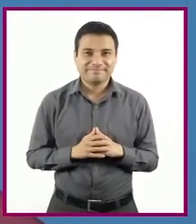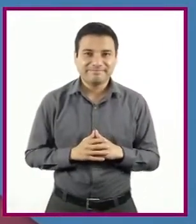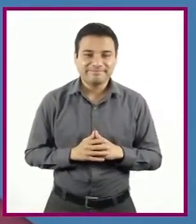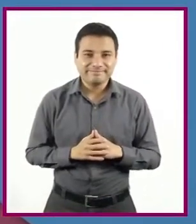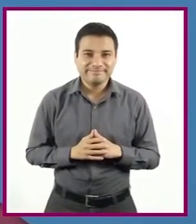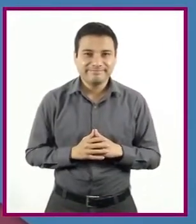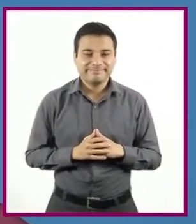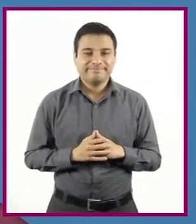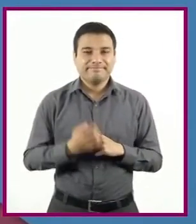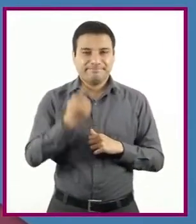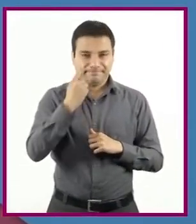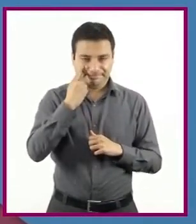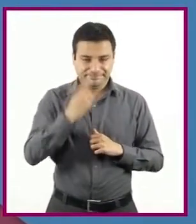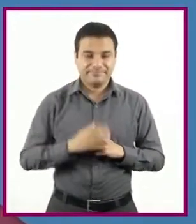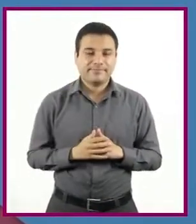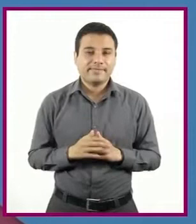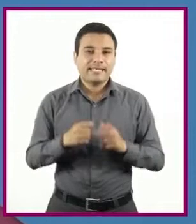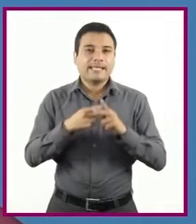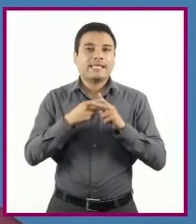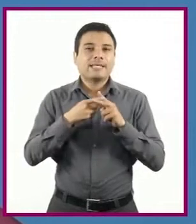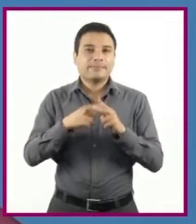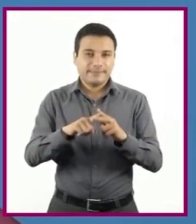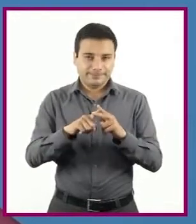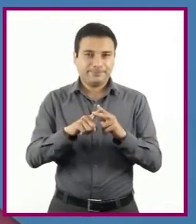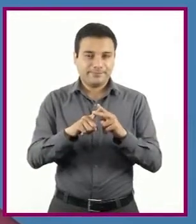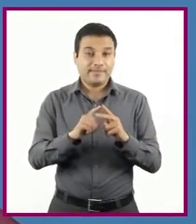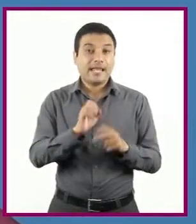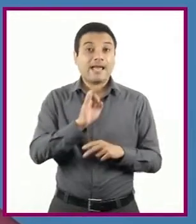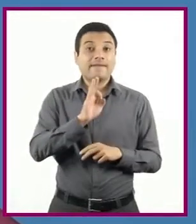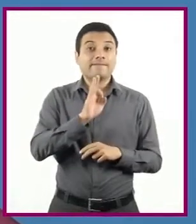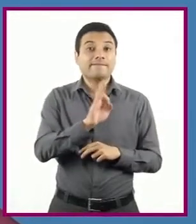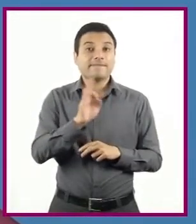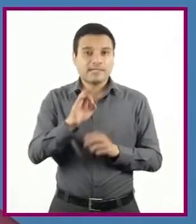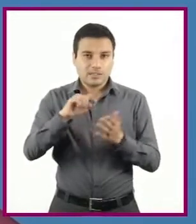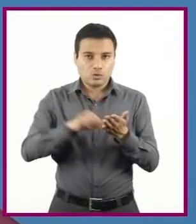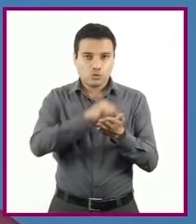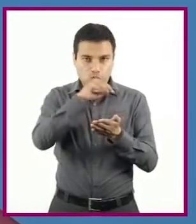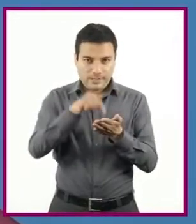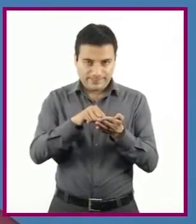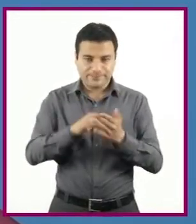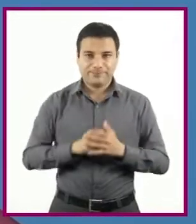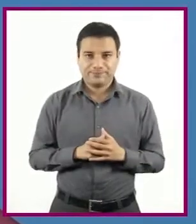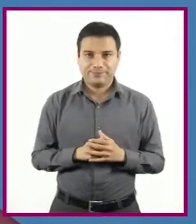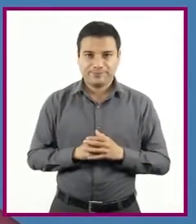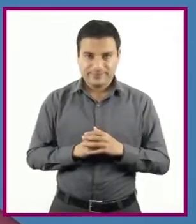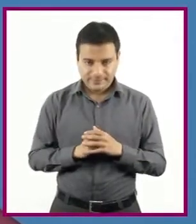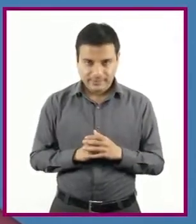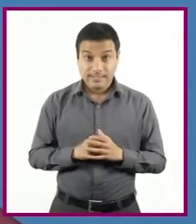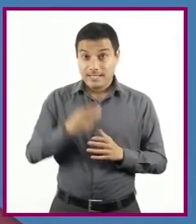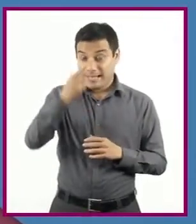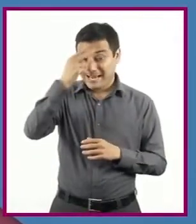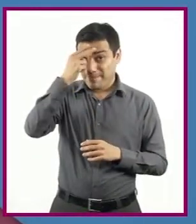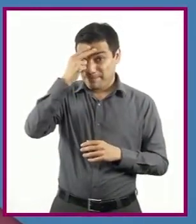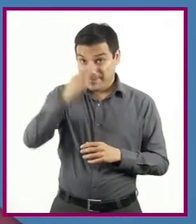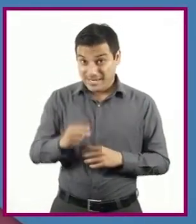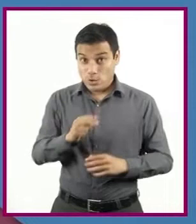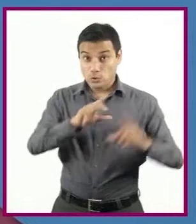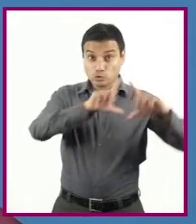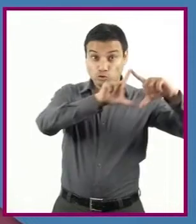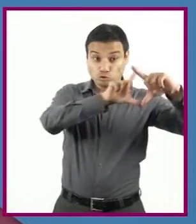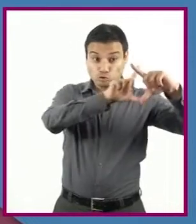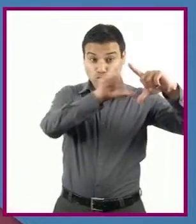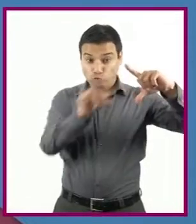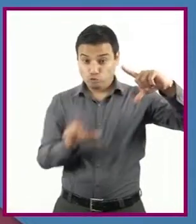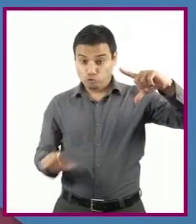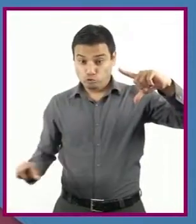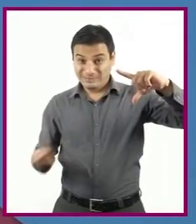Iniciemos por ubicarnos espacial y temporalmente. La costa del Golfo de México es una rica zona de vestigios arqueológicos de